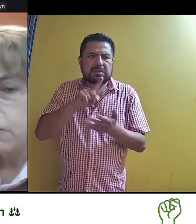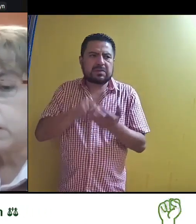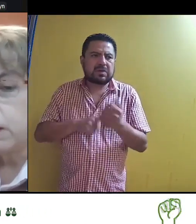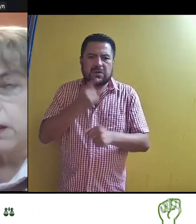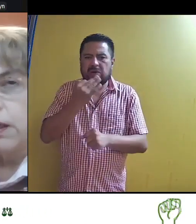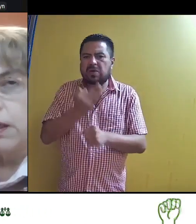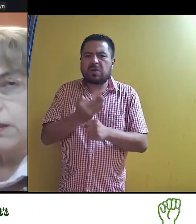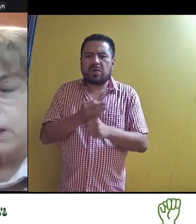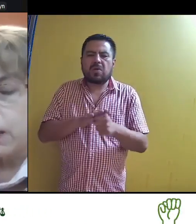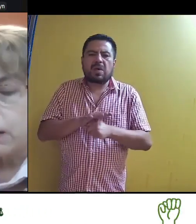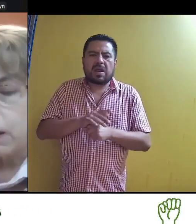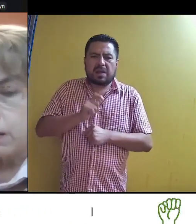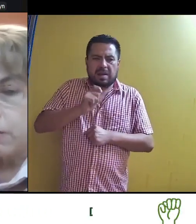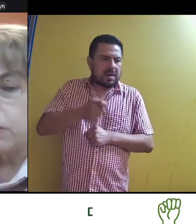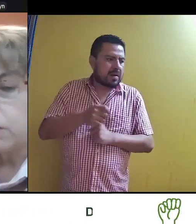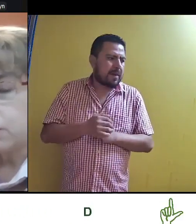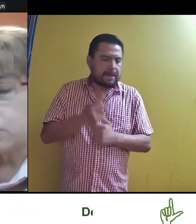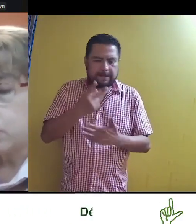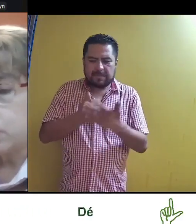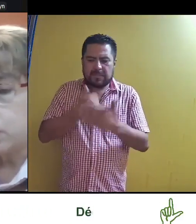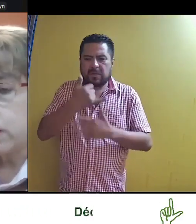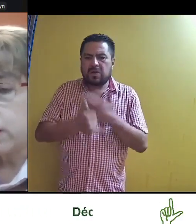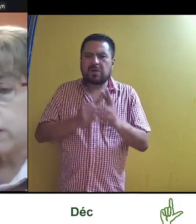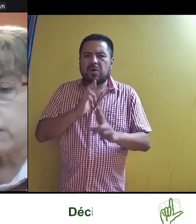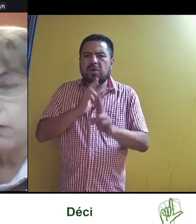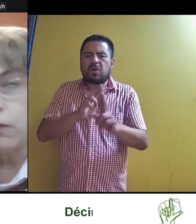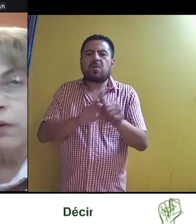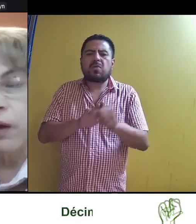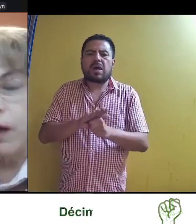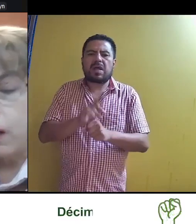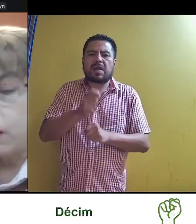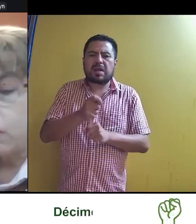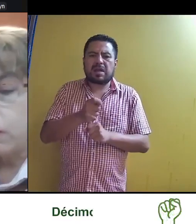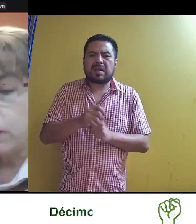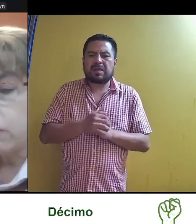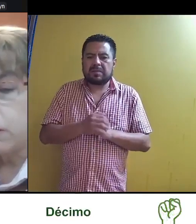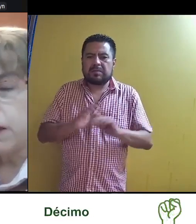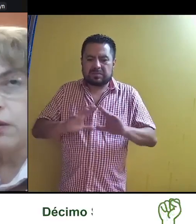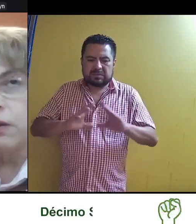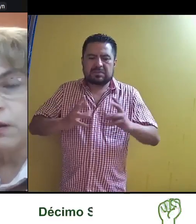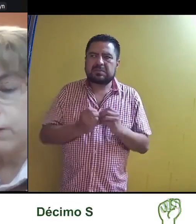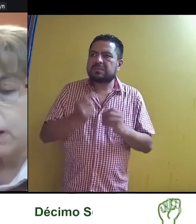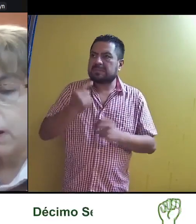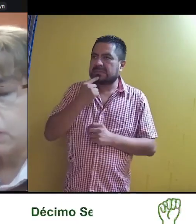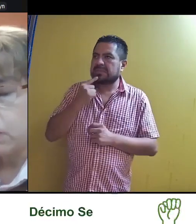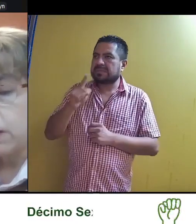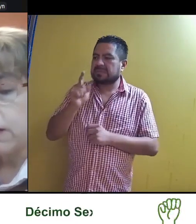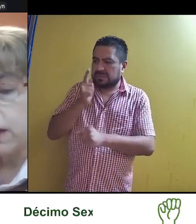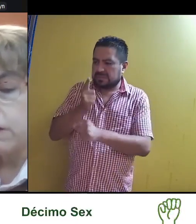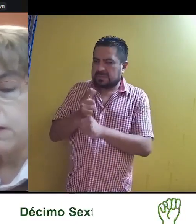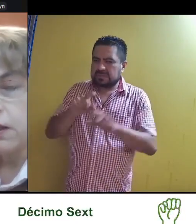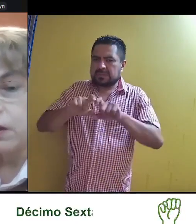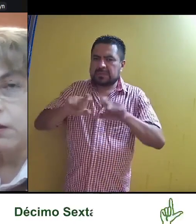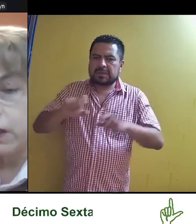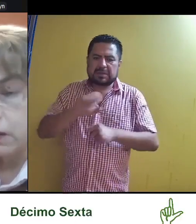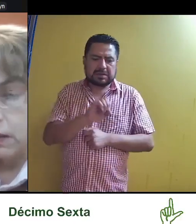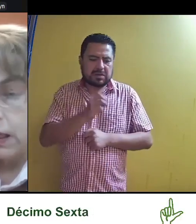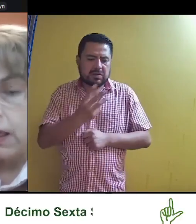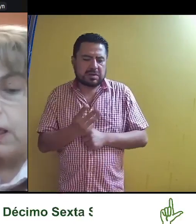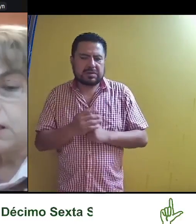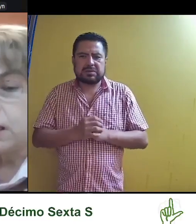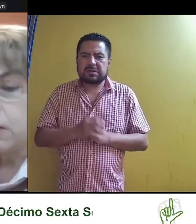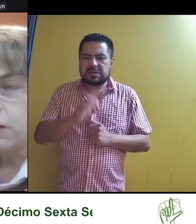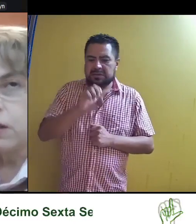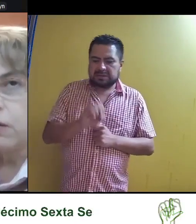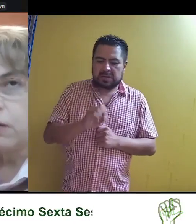sesión se trata del proyecto de resolución relativo a los recursos de apelación identificados con las claves 03